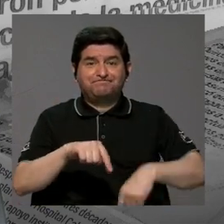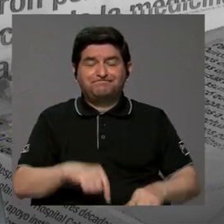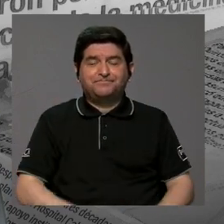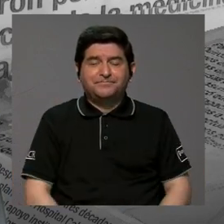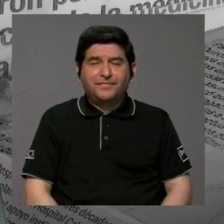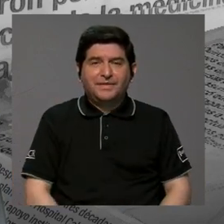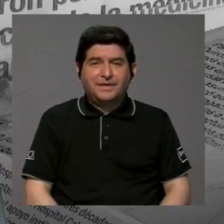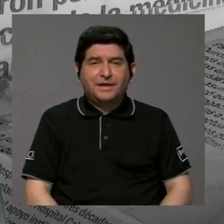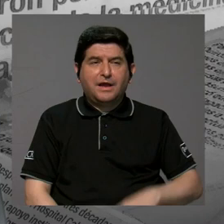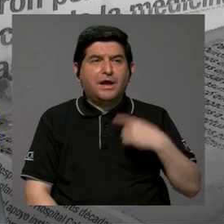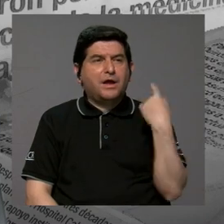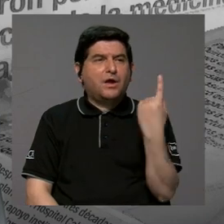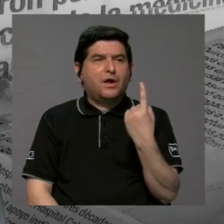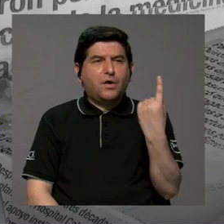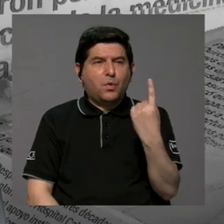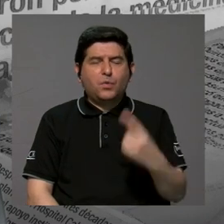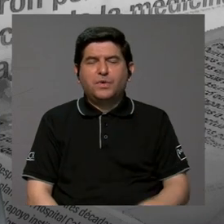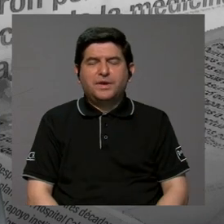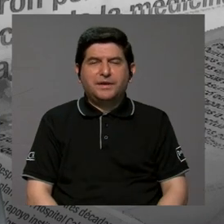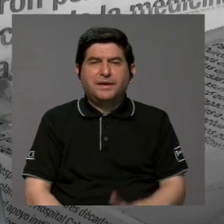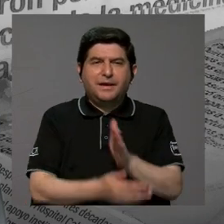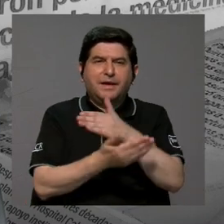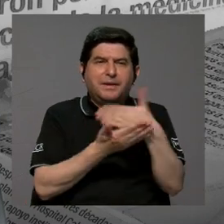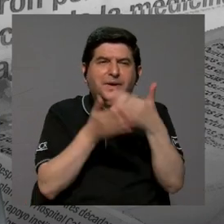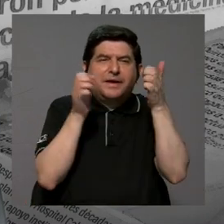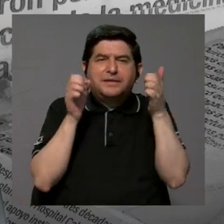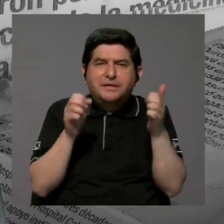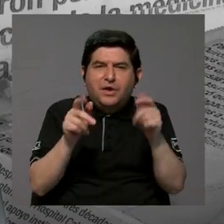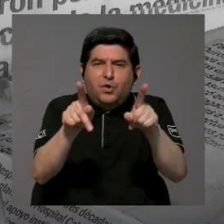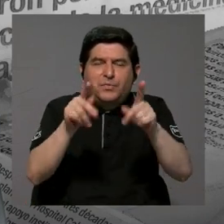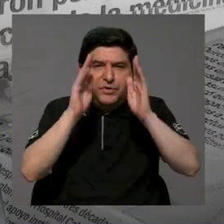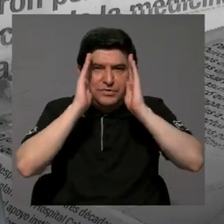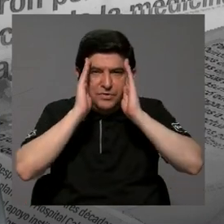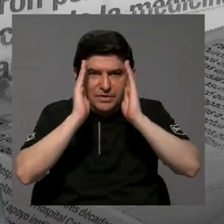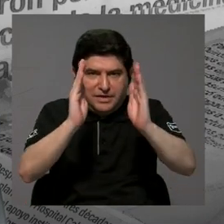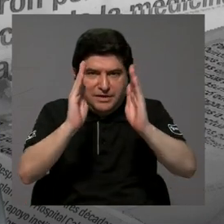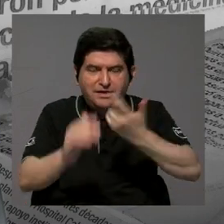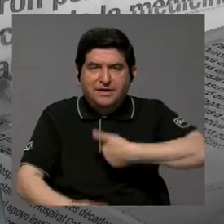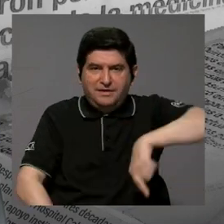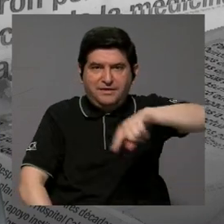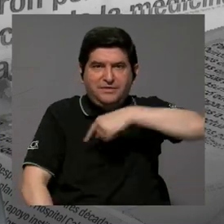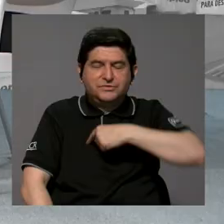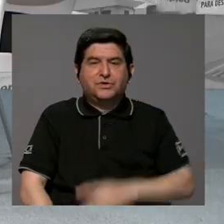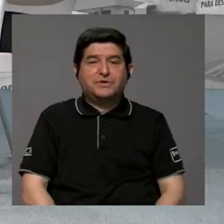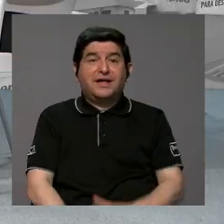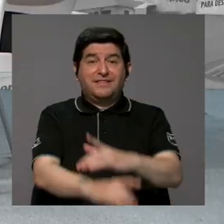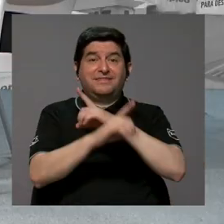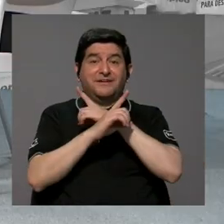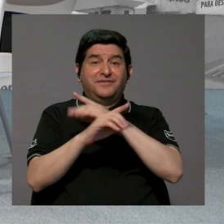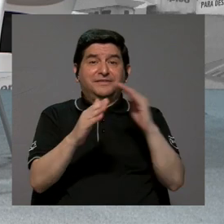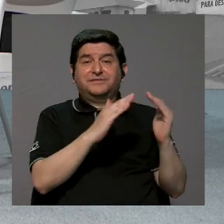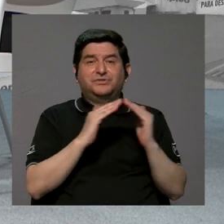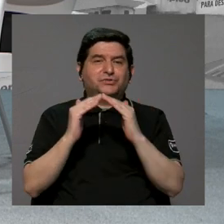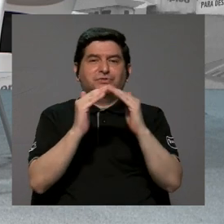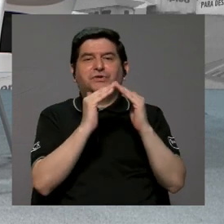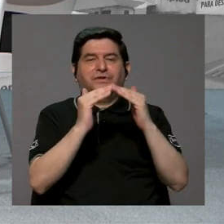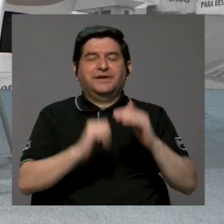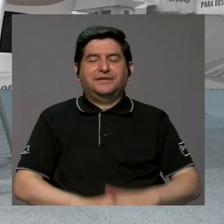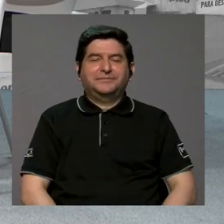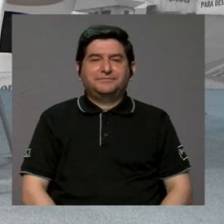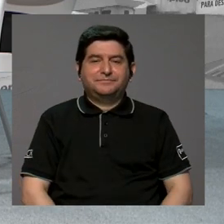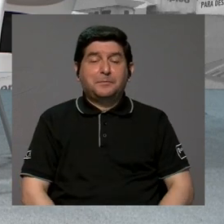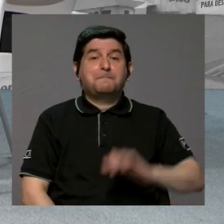posible. La única instancia que nos ha dado oportunidad de escucha, nos ha dado escucha, es la Defensoría.